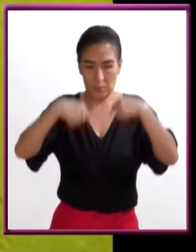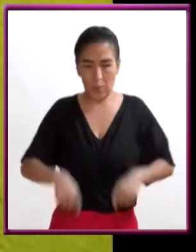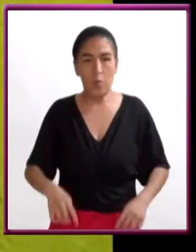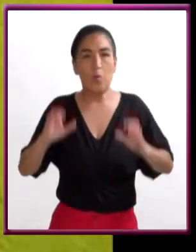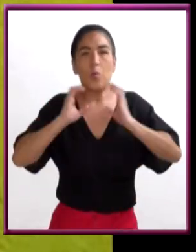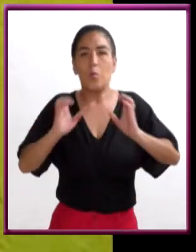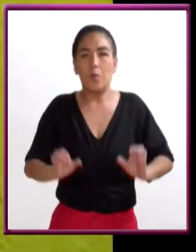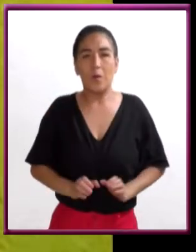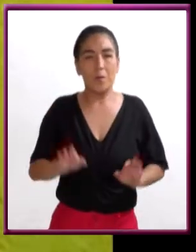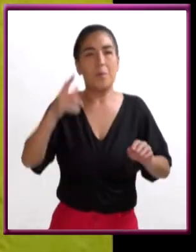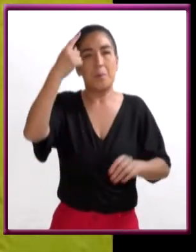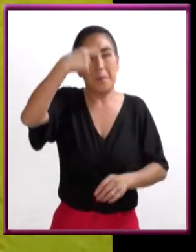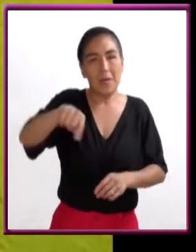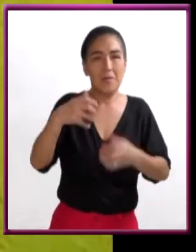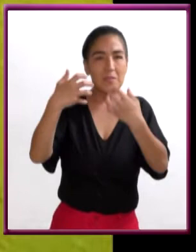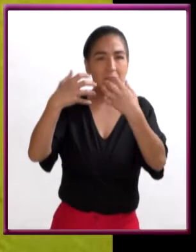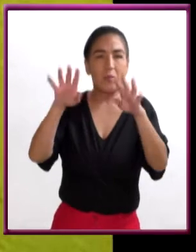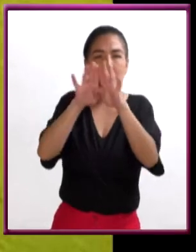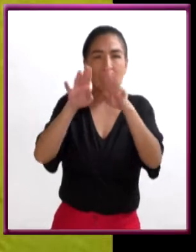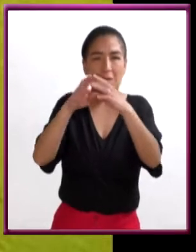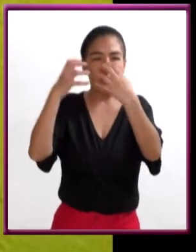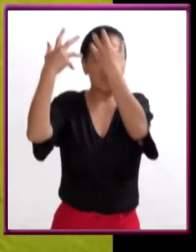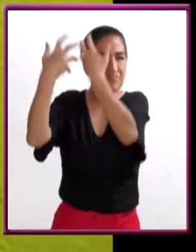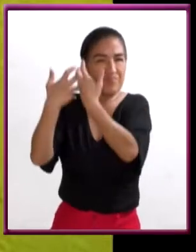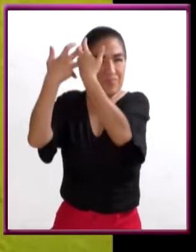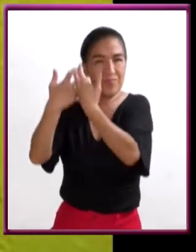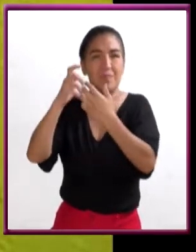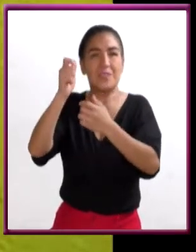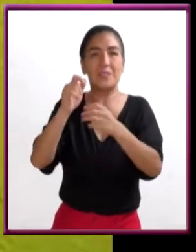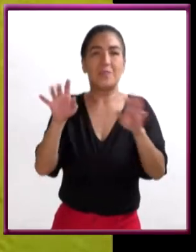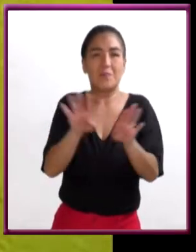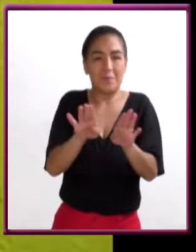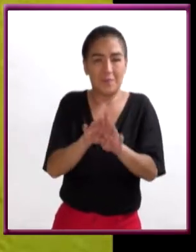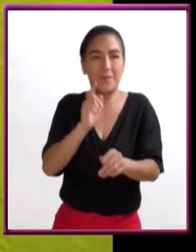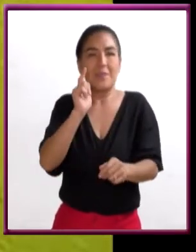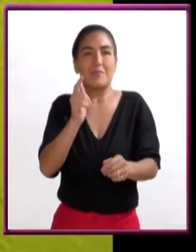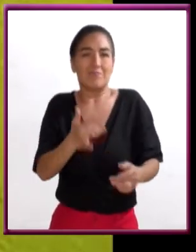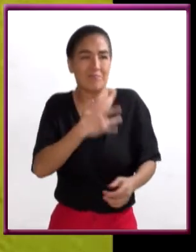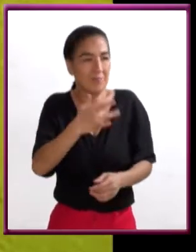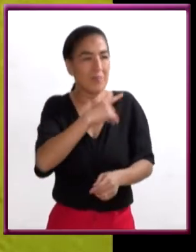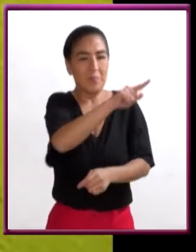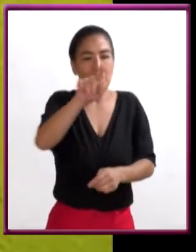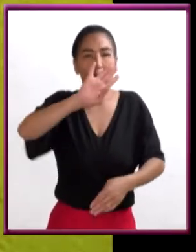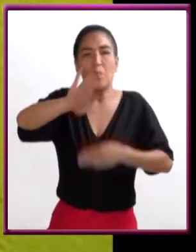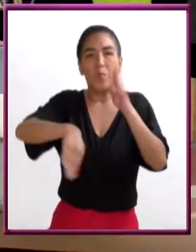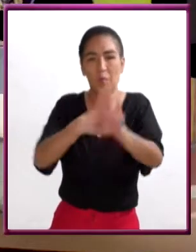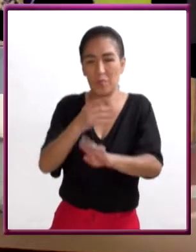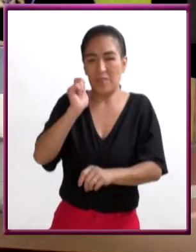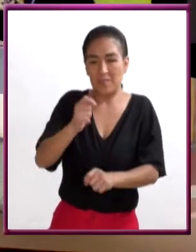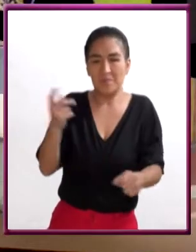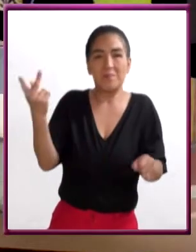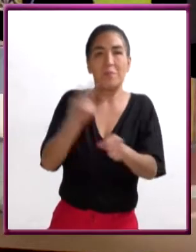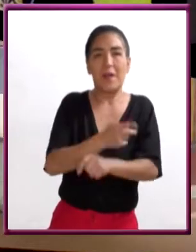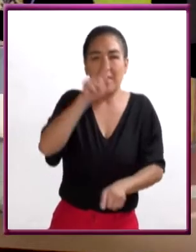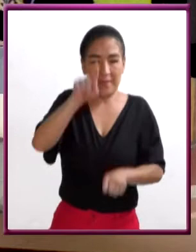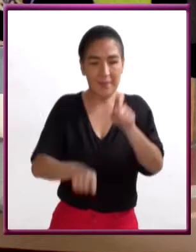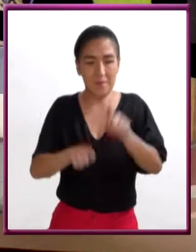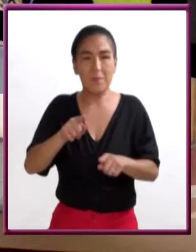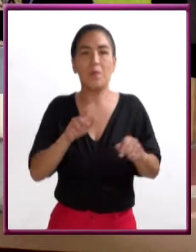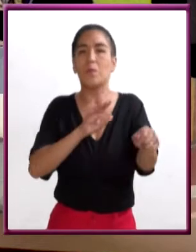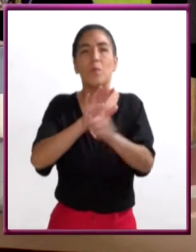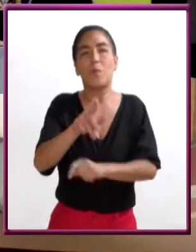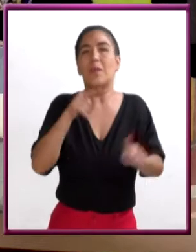de los sentidos. De otra manera, es la forma en que entendemos el mundo y lo que nos sucede. Depende de